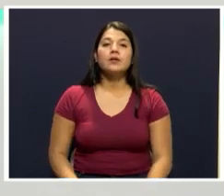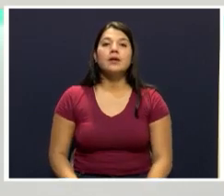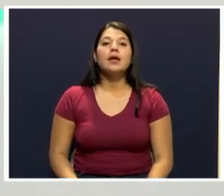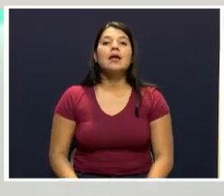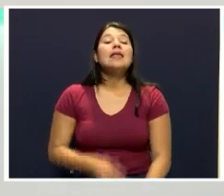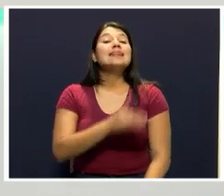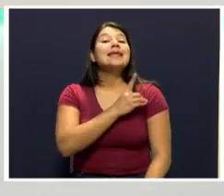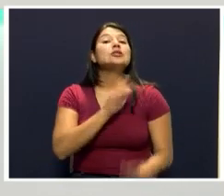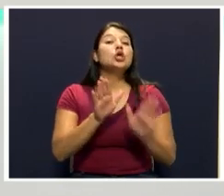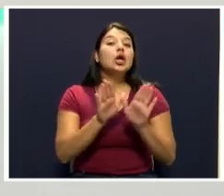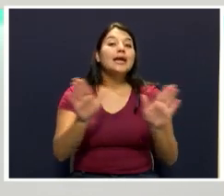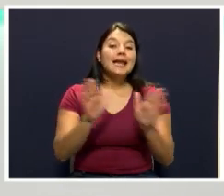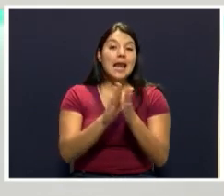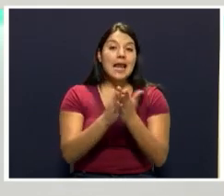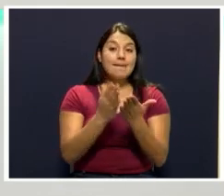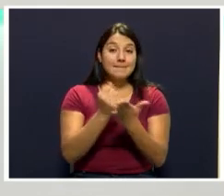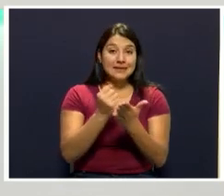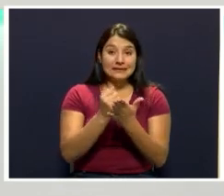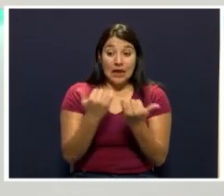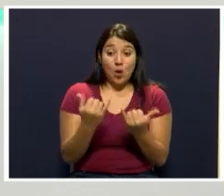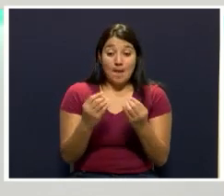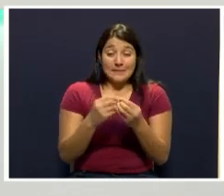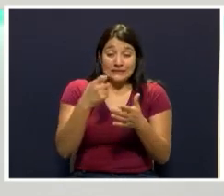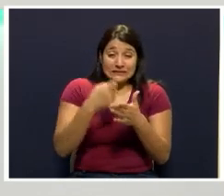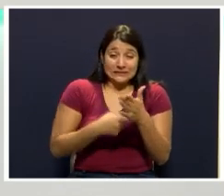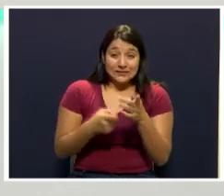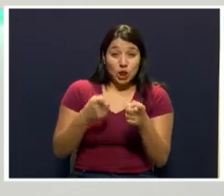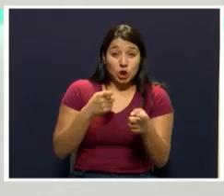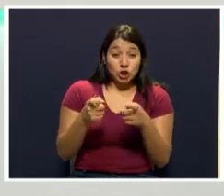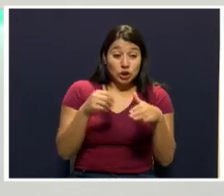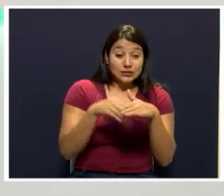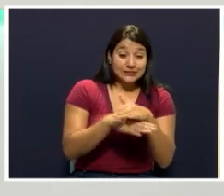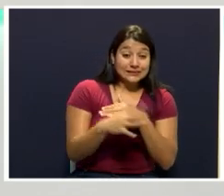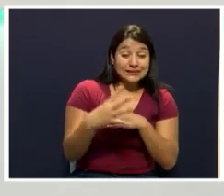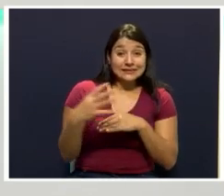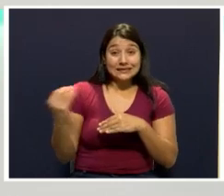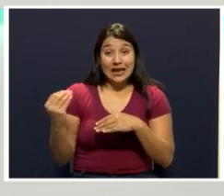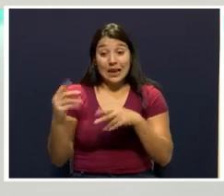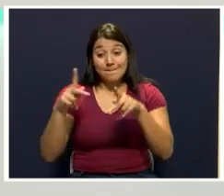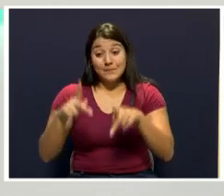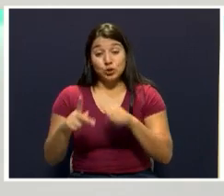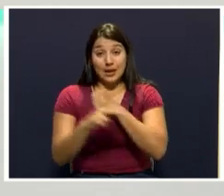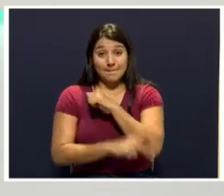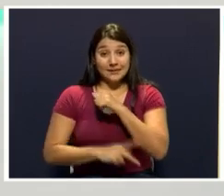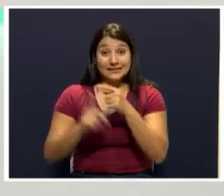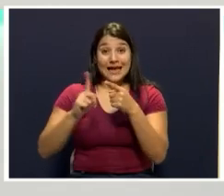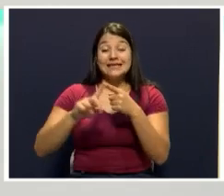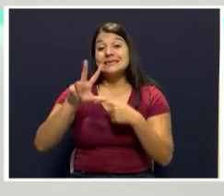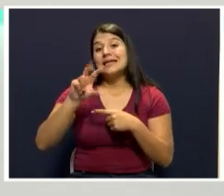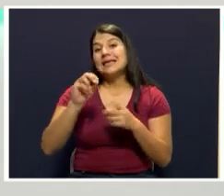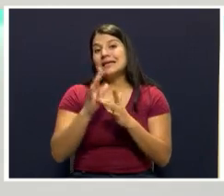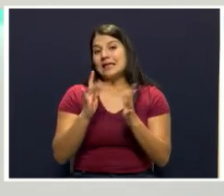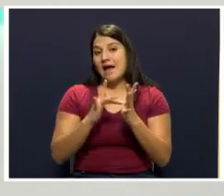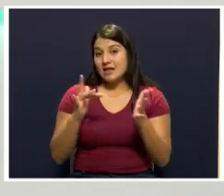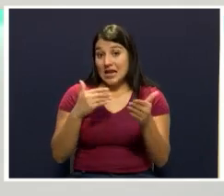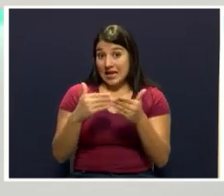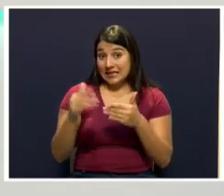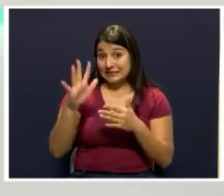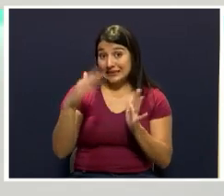de Migración extendió las medidas de control de ingreso y salida del país hasta el próximo 30 de abril. Casi